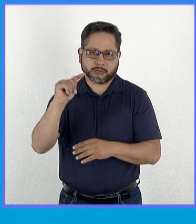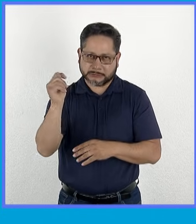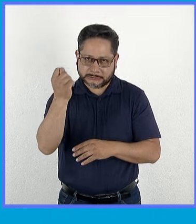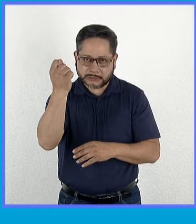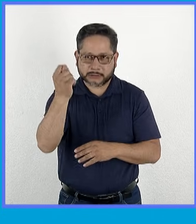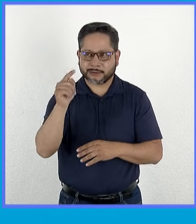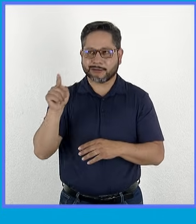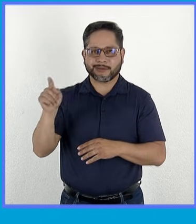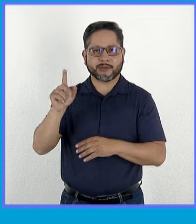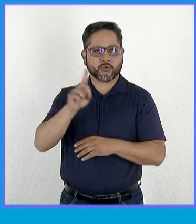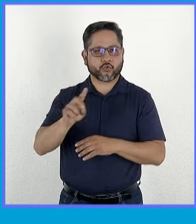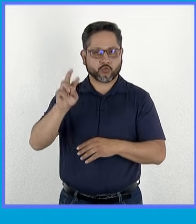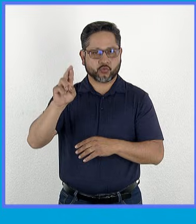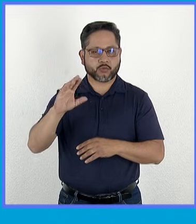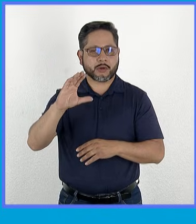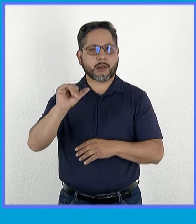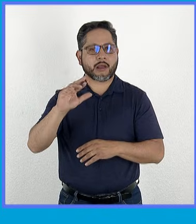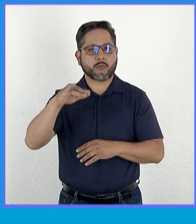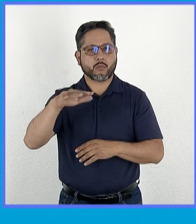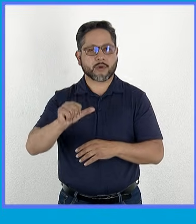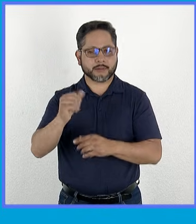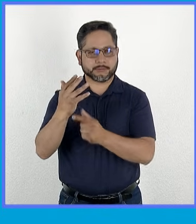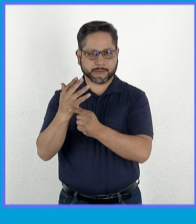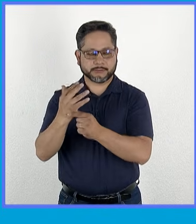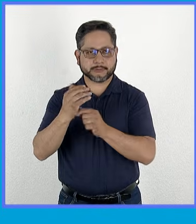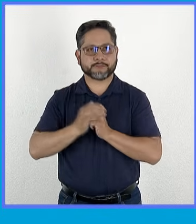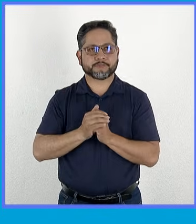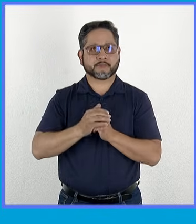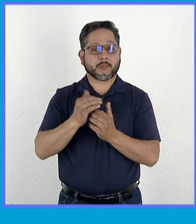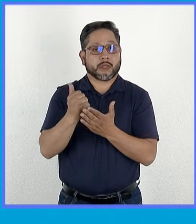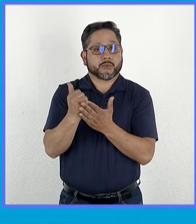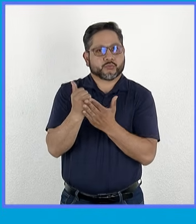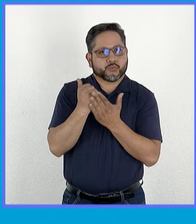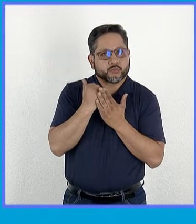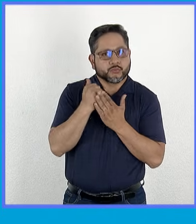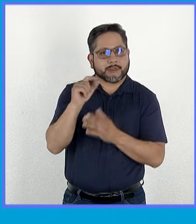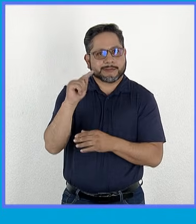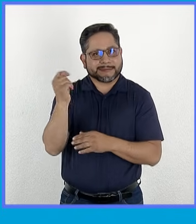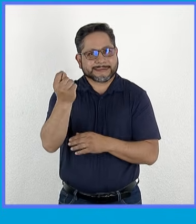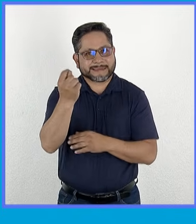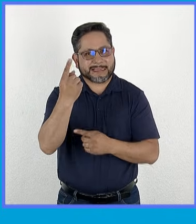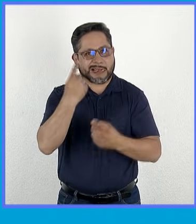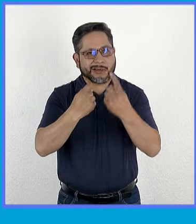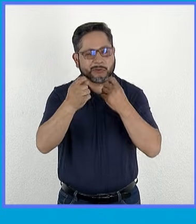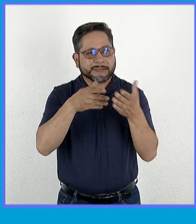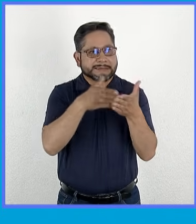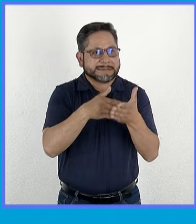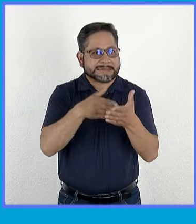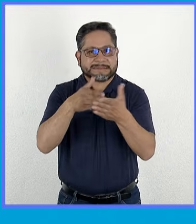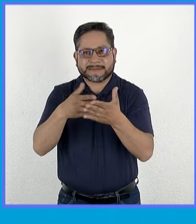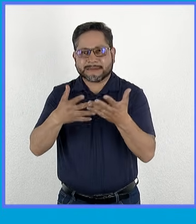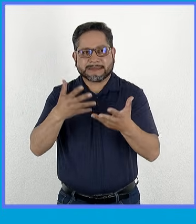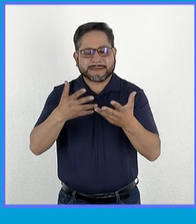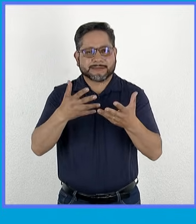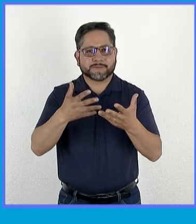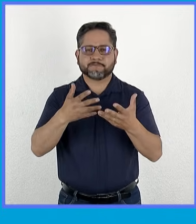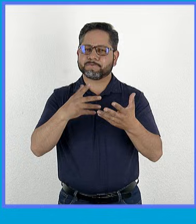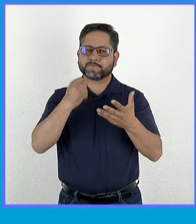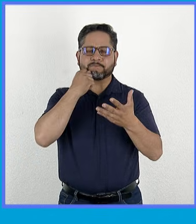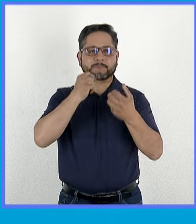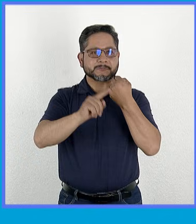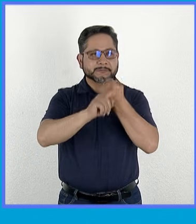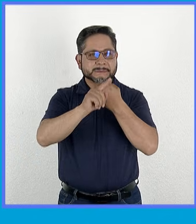ya comentaba el doctor Carmona, que sin lugar a dudas tendrá unos retos importantes en la operación.